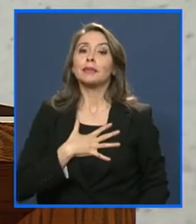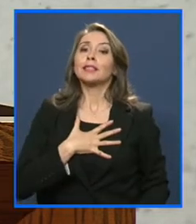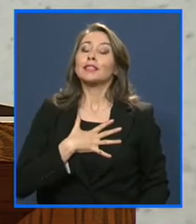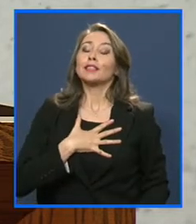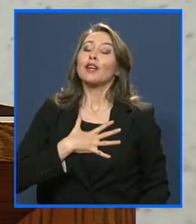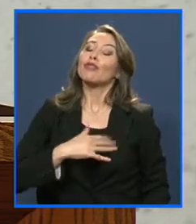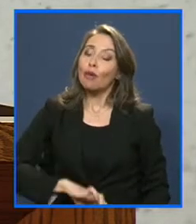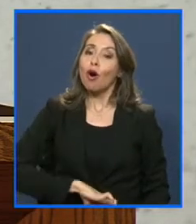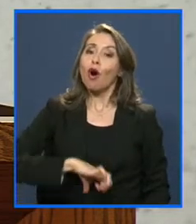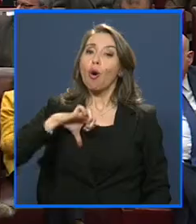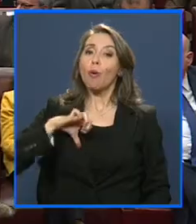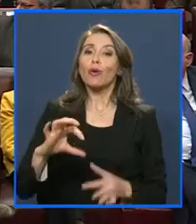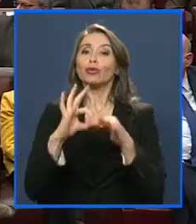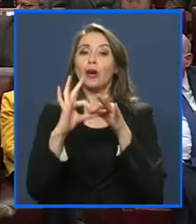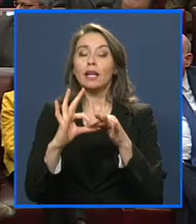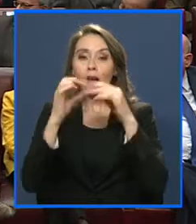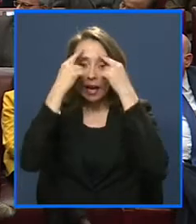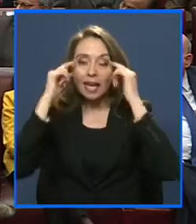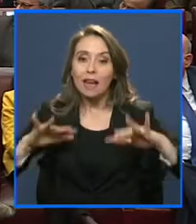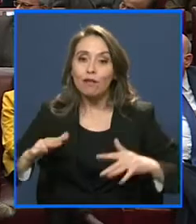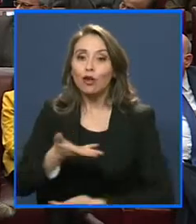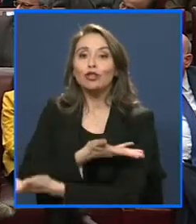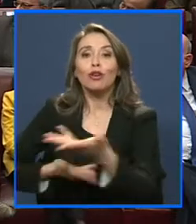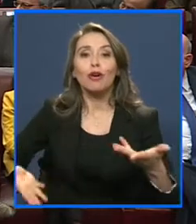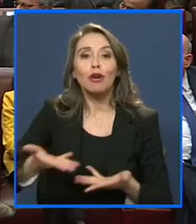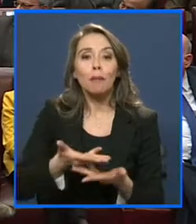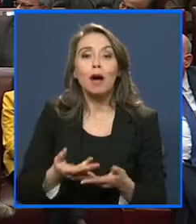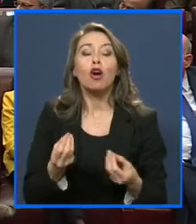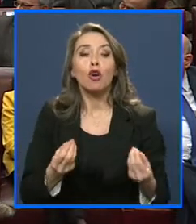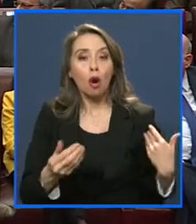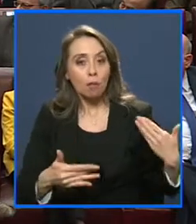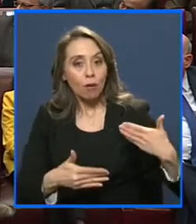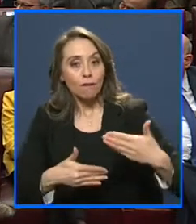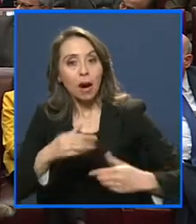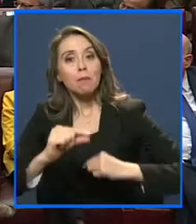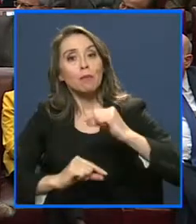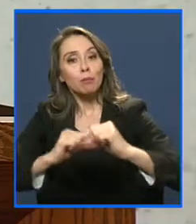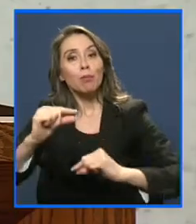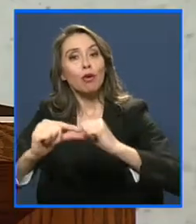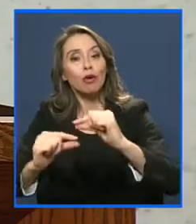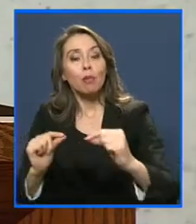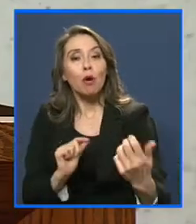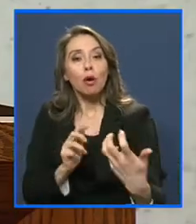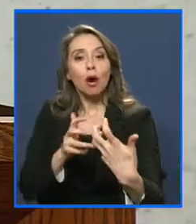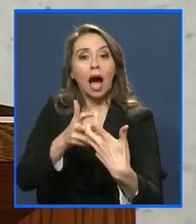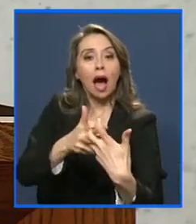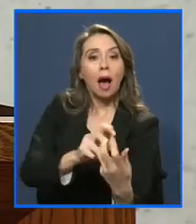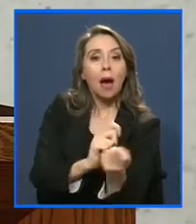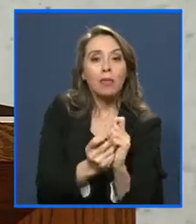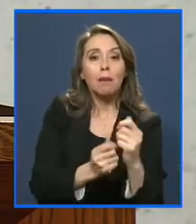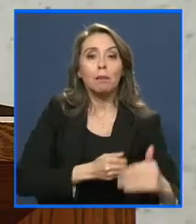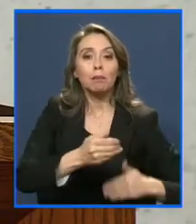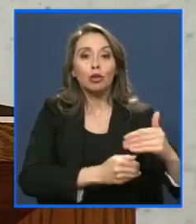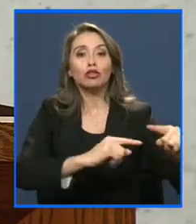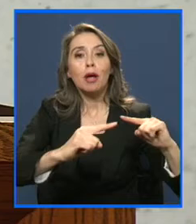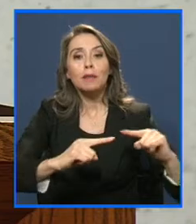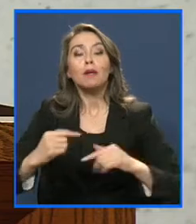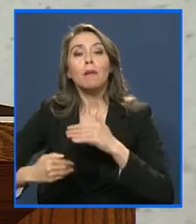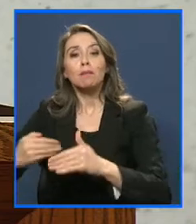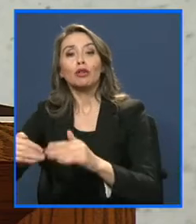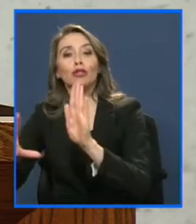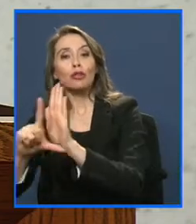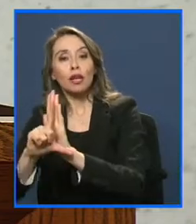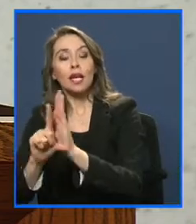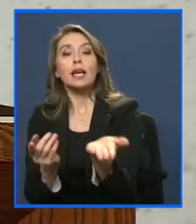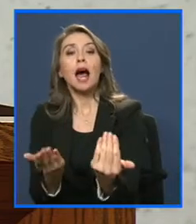orgulloso y agradecido del esfuerzo compartido y de cómo vamos progresivamente adaptando los procesos administrativos y legislativos a